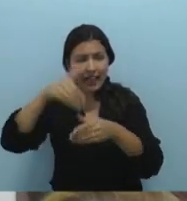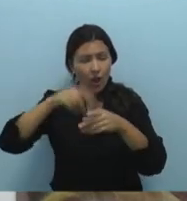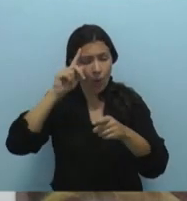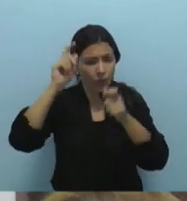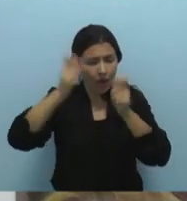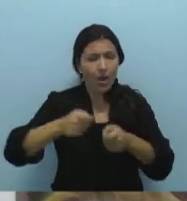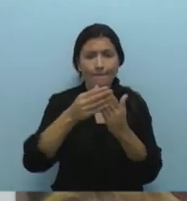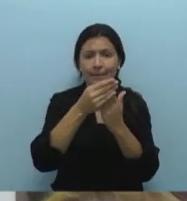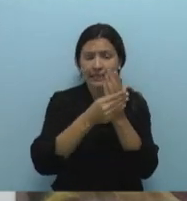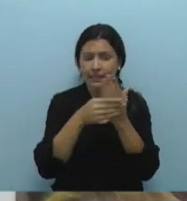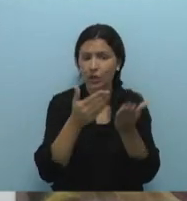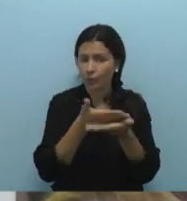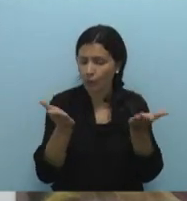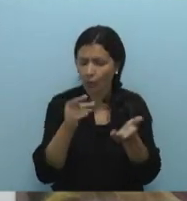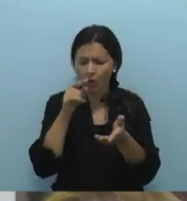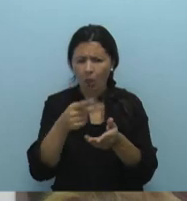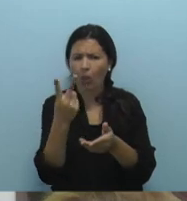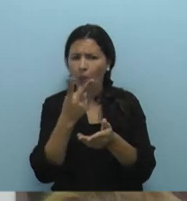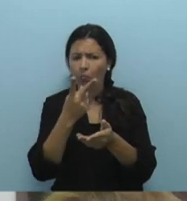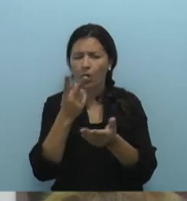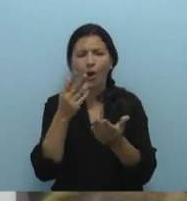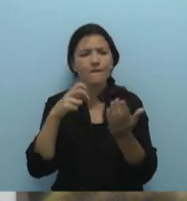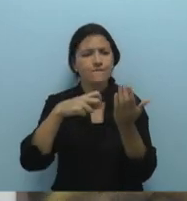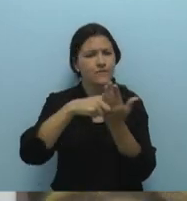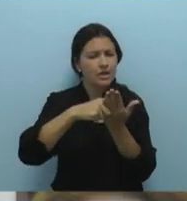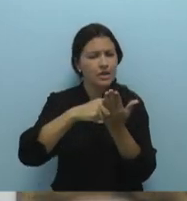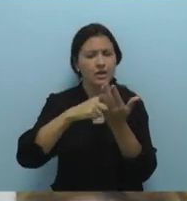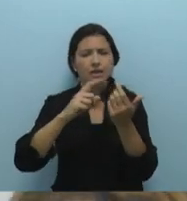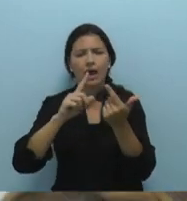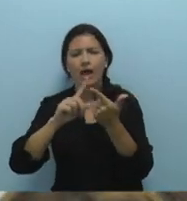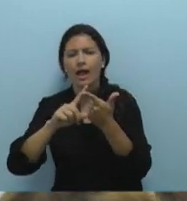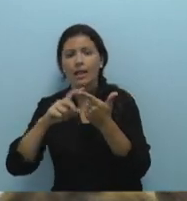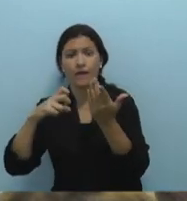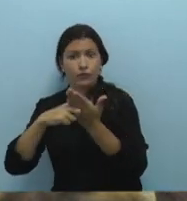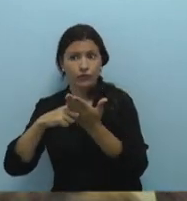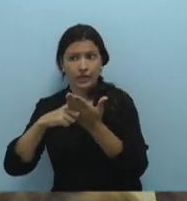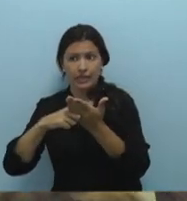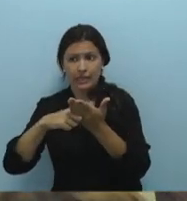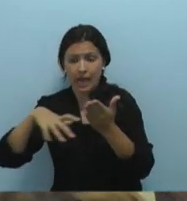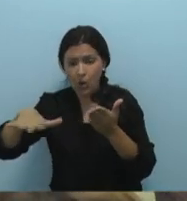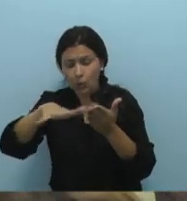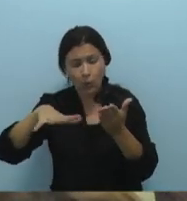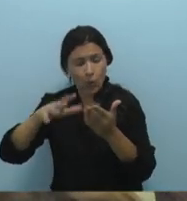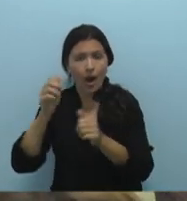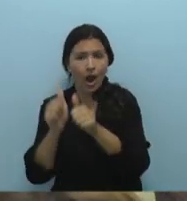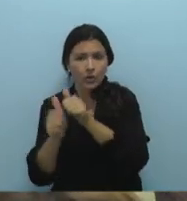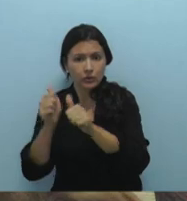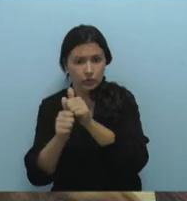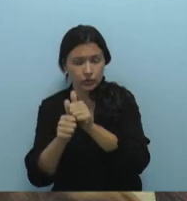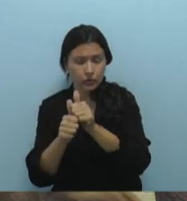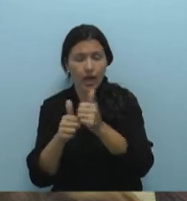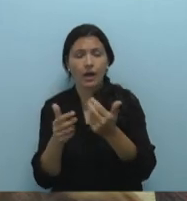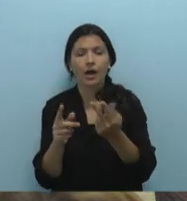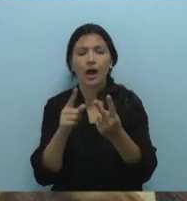concretamente del Ministerio Público de la Acusación, un fiscal de grado y un fiscal regional de la ciudad de Rosario, o el